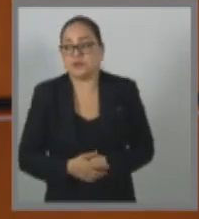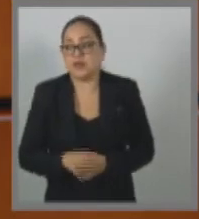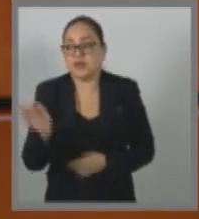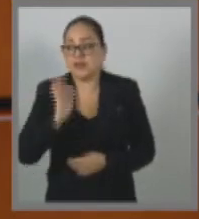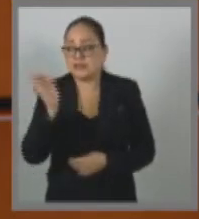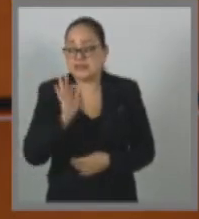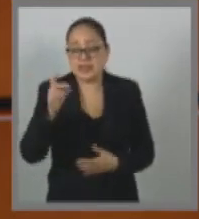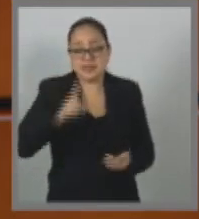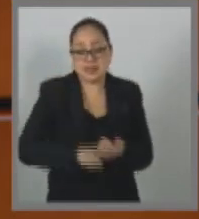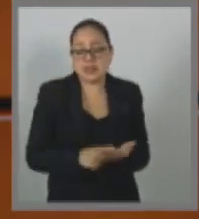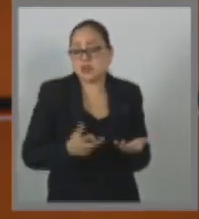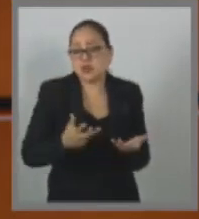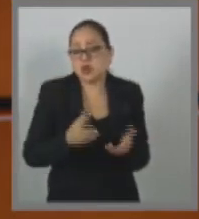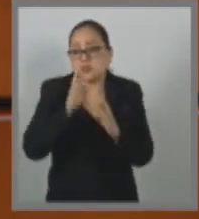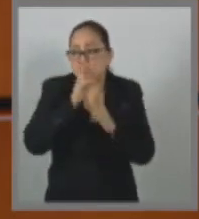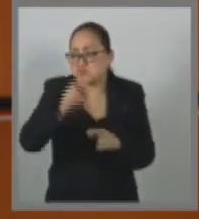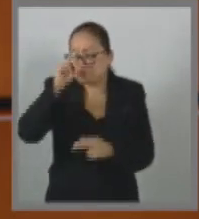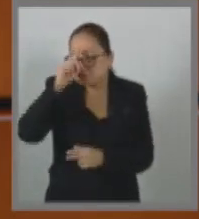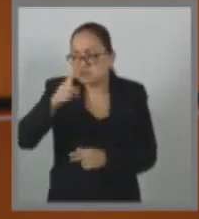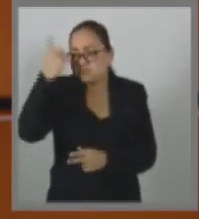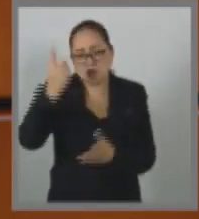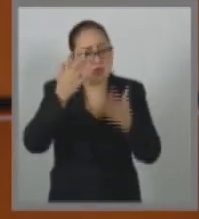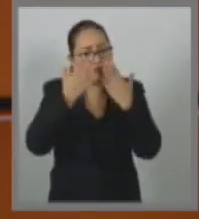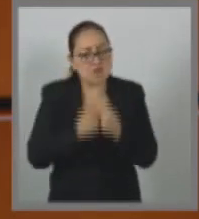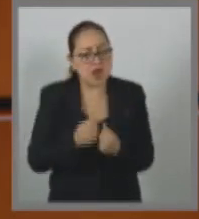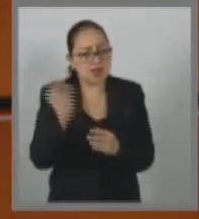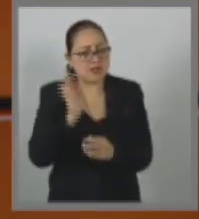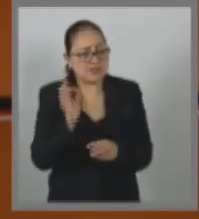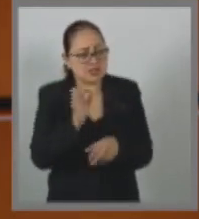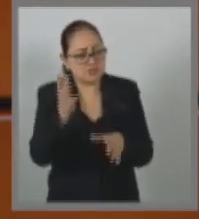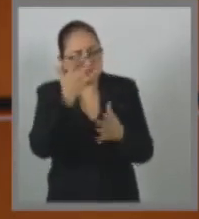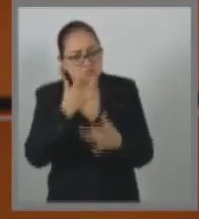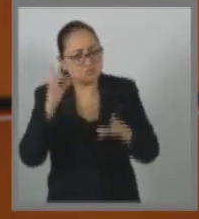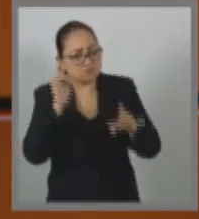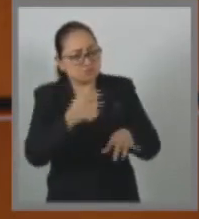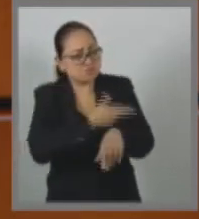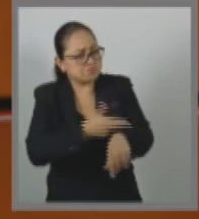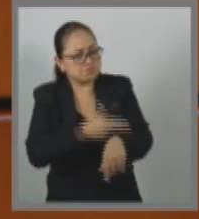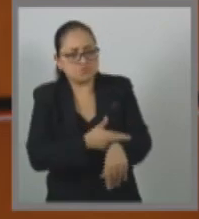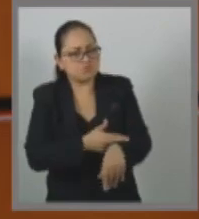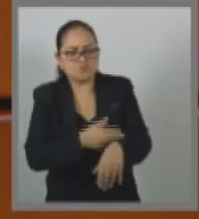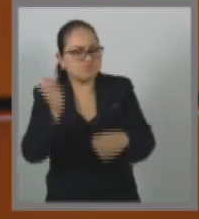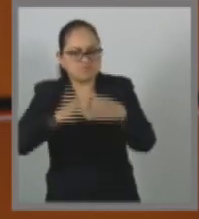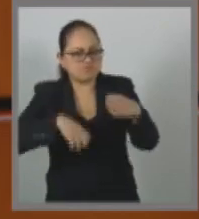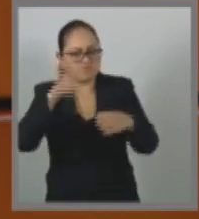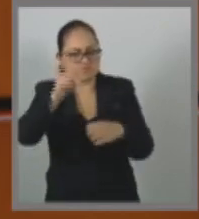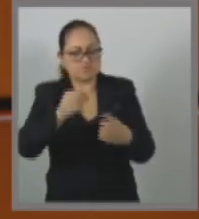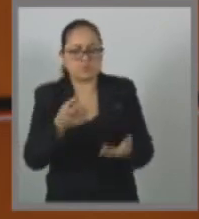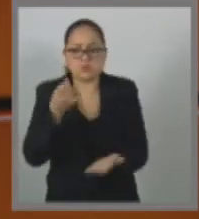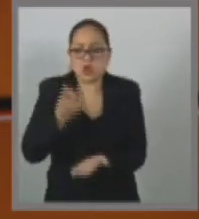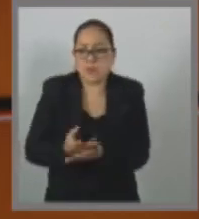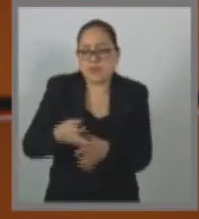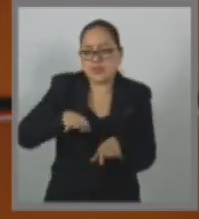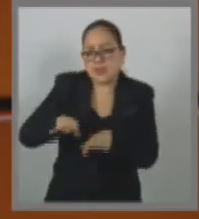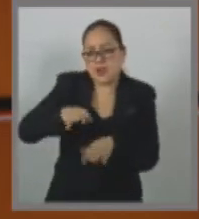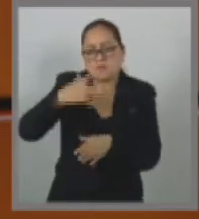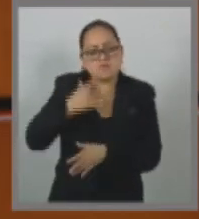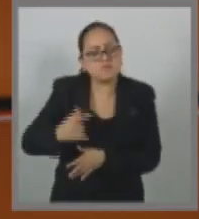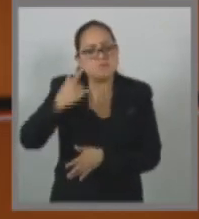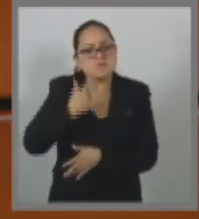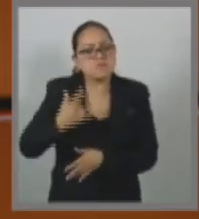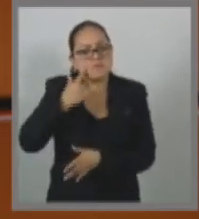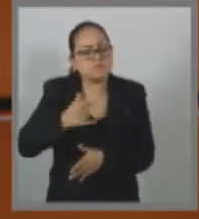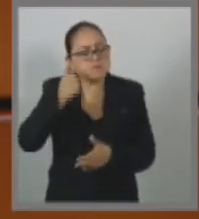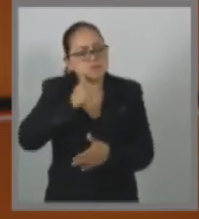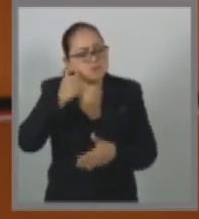respuestas fáciles, no hay soluciones mágicas. No nos engañemos. Solo con el trabajo arduo y esfuerzo